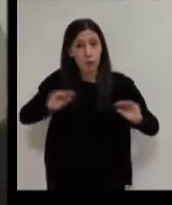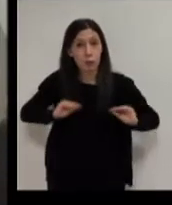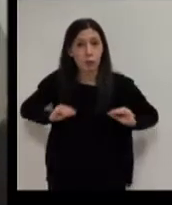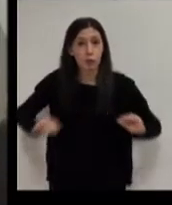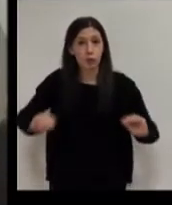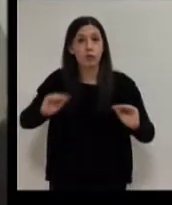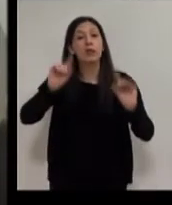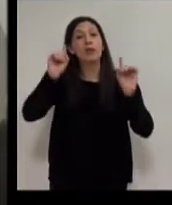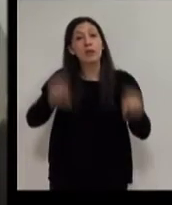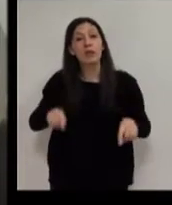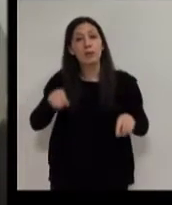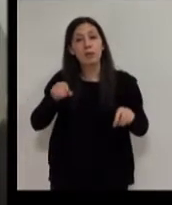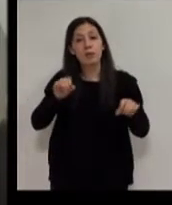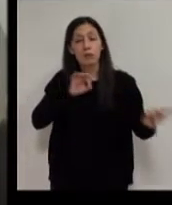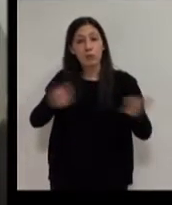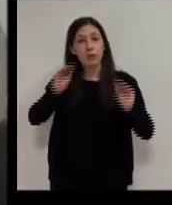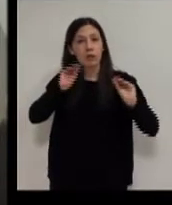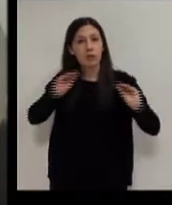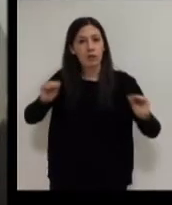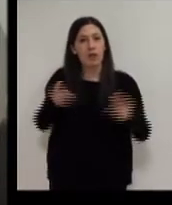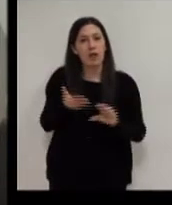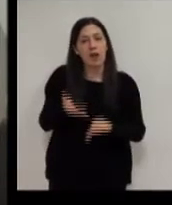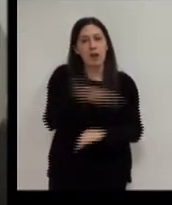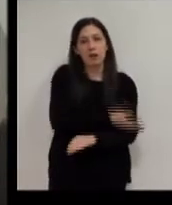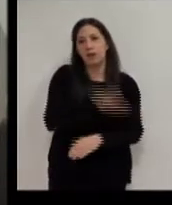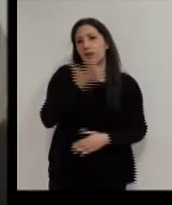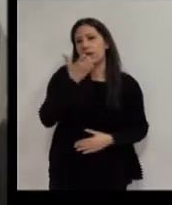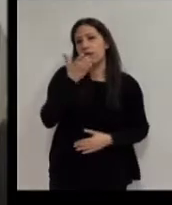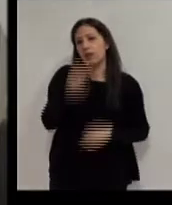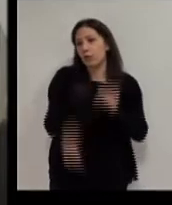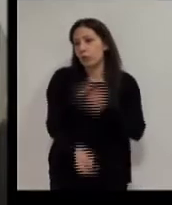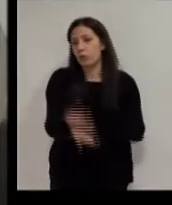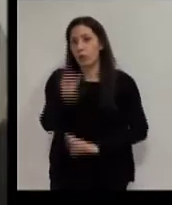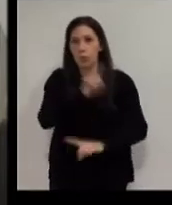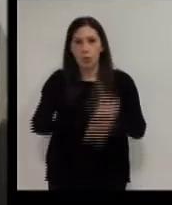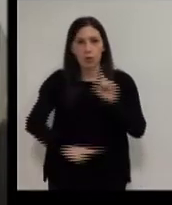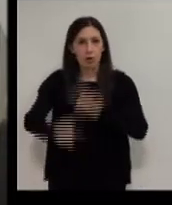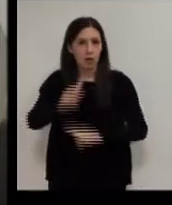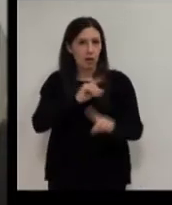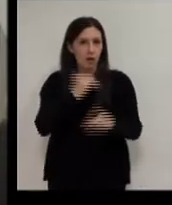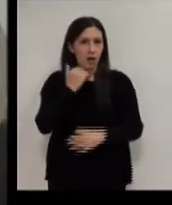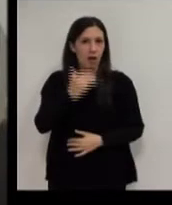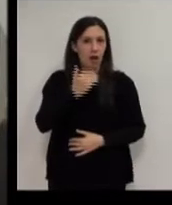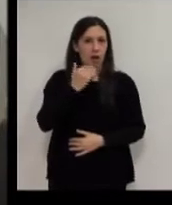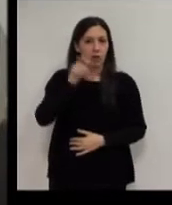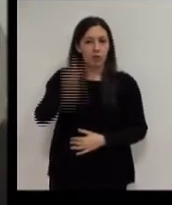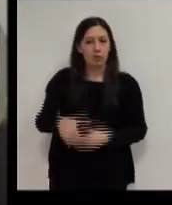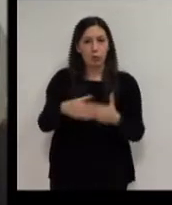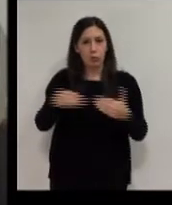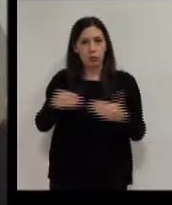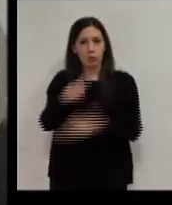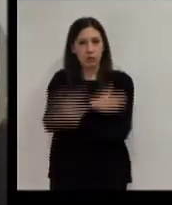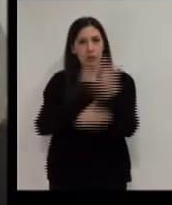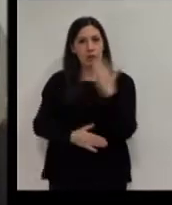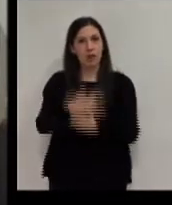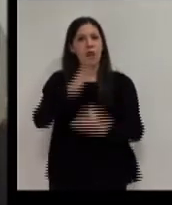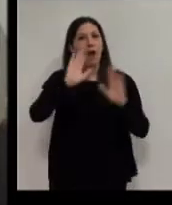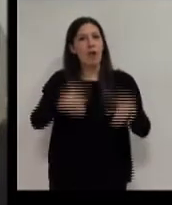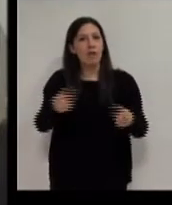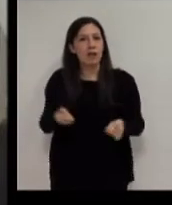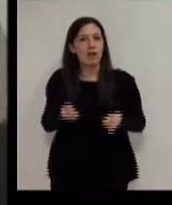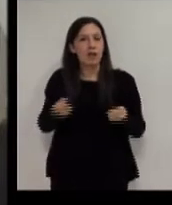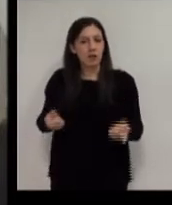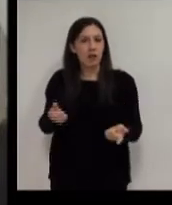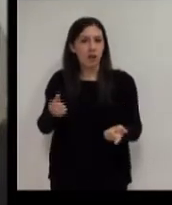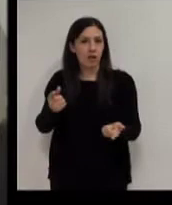personal y la preparación que tiene el personal ante una incidencia, ante un problema de un cliente con discapacidad, el que te va a solucionar la